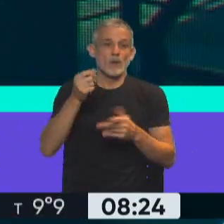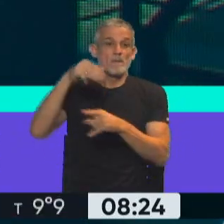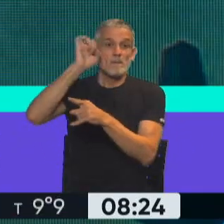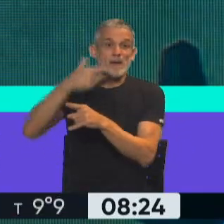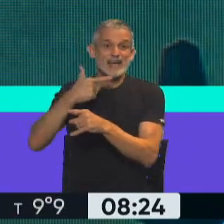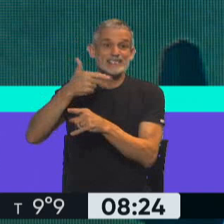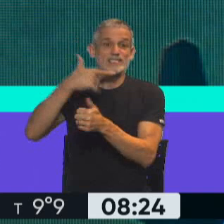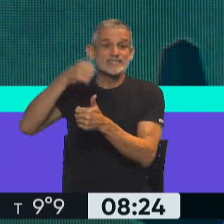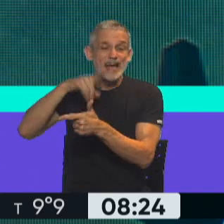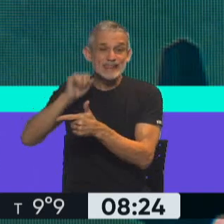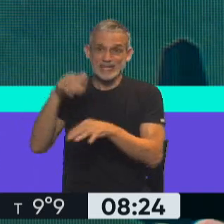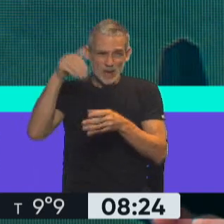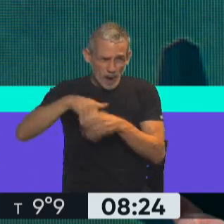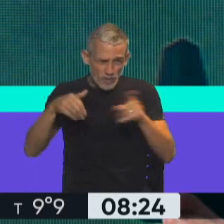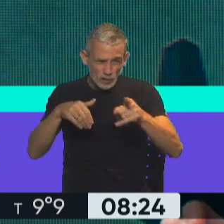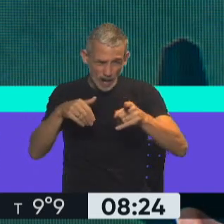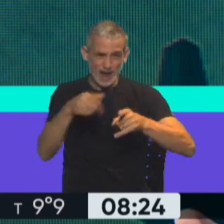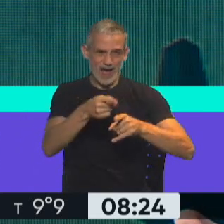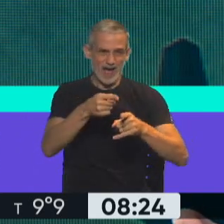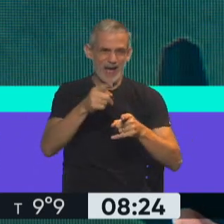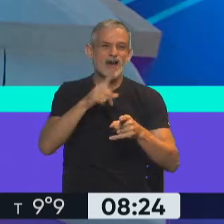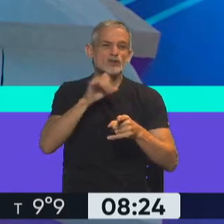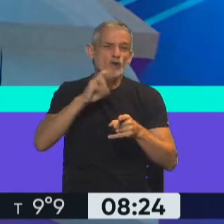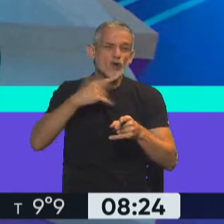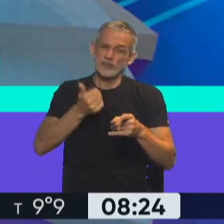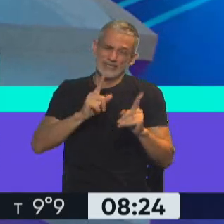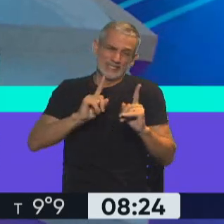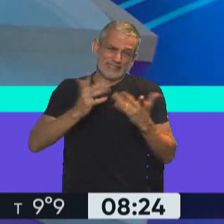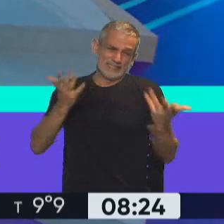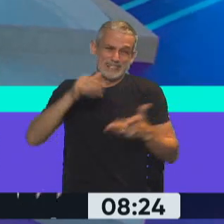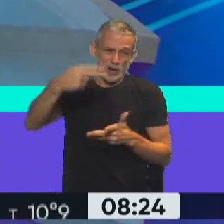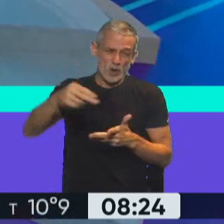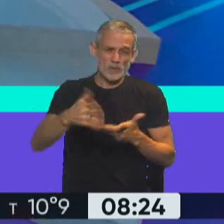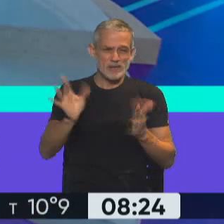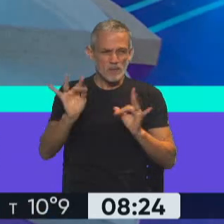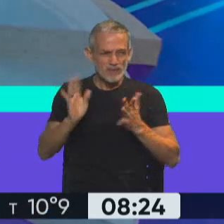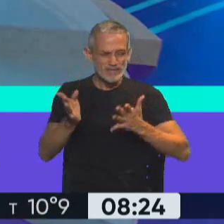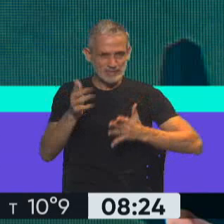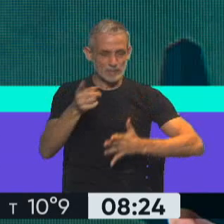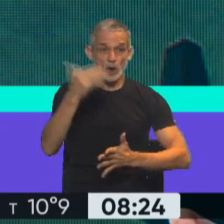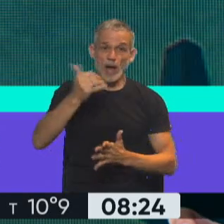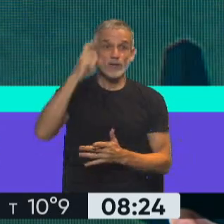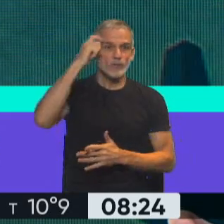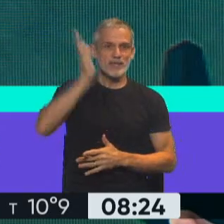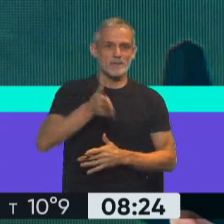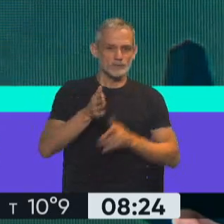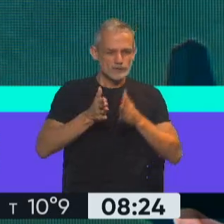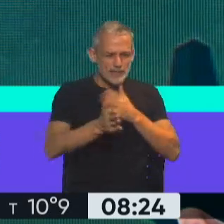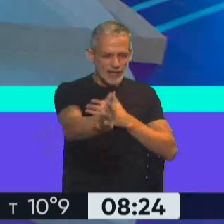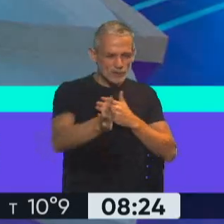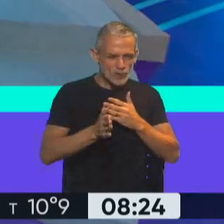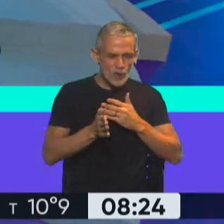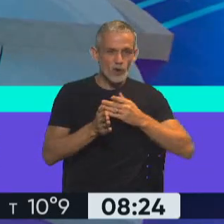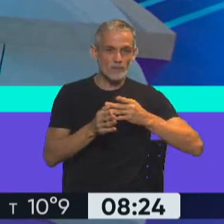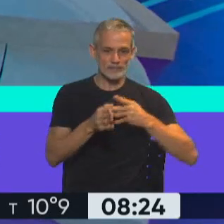o a Santilli vote a Victoria Tolosa Paz en el mes de noviembre, pero sí hay un 10% del